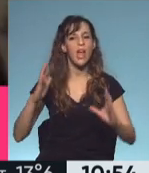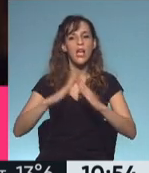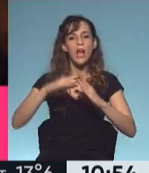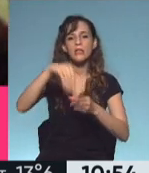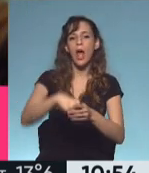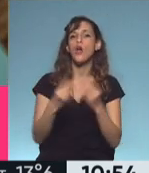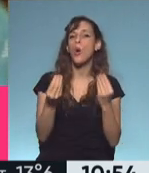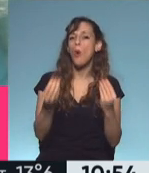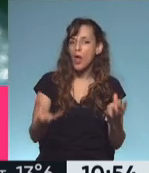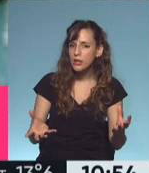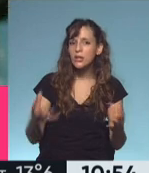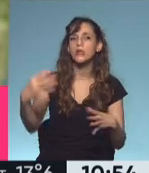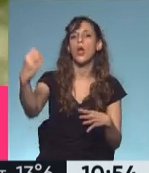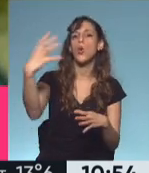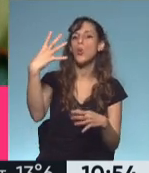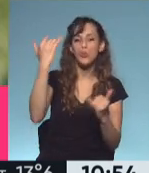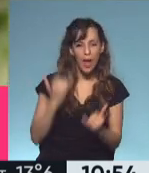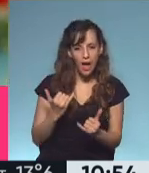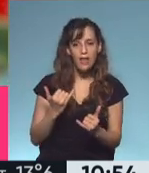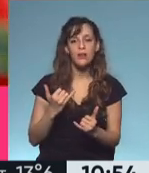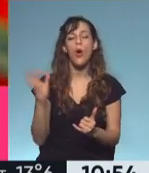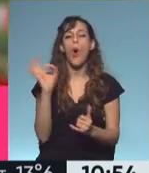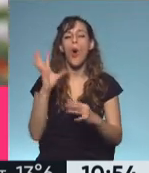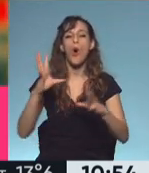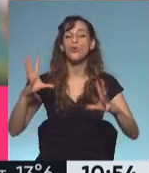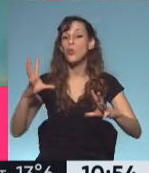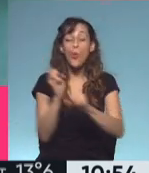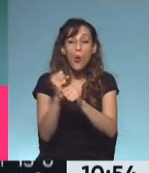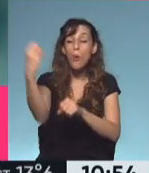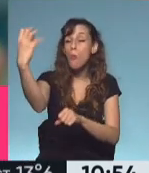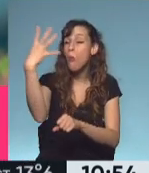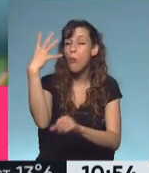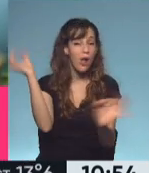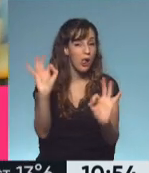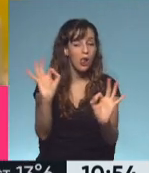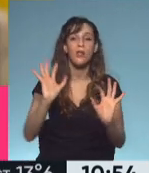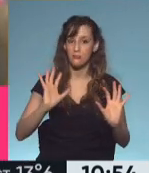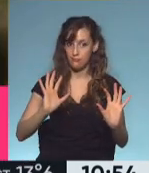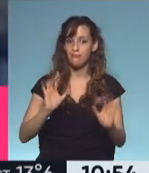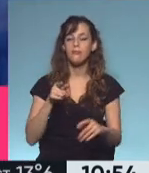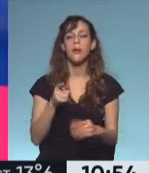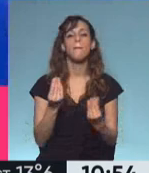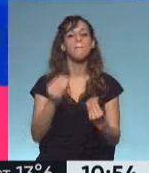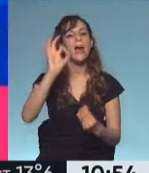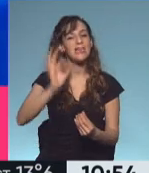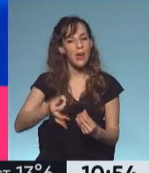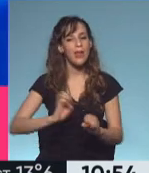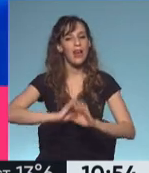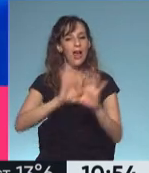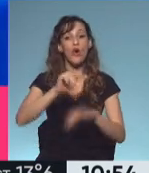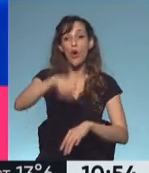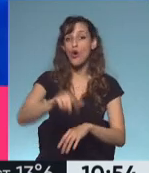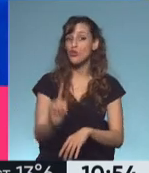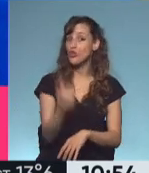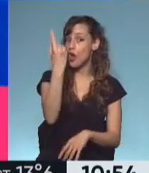tenerla, qué tipo de luz, cuánta luz necesitan, qué riego, qué sustrato. Y para saber de todo eso, sé que no estás solo. No estoy